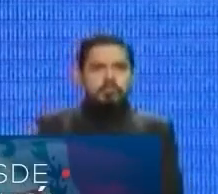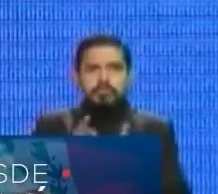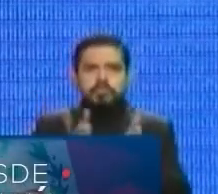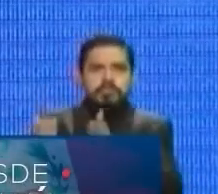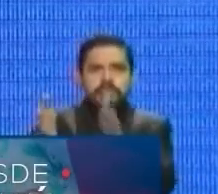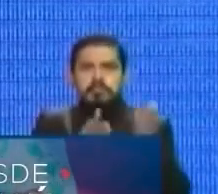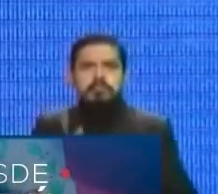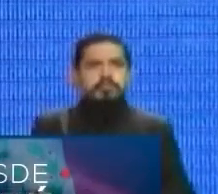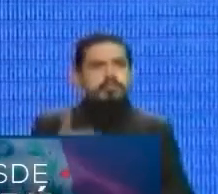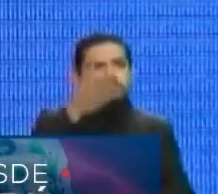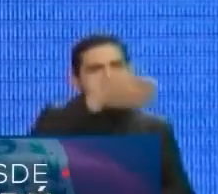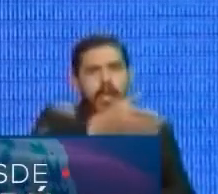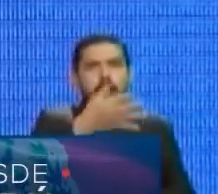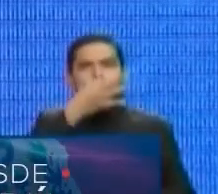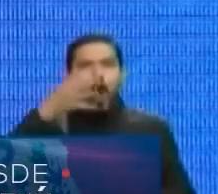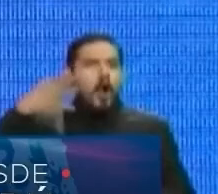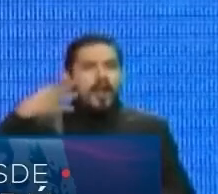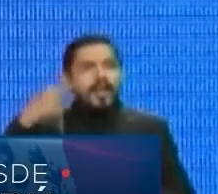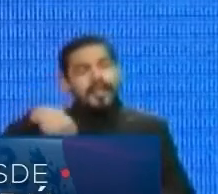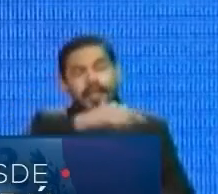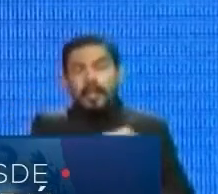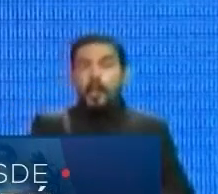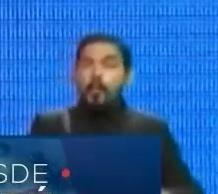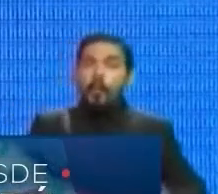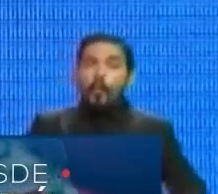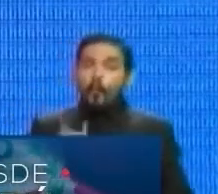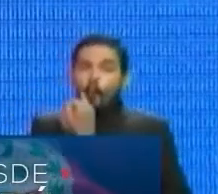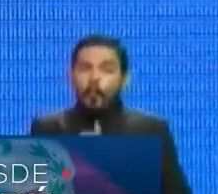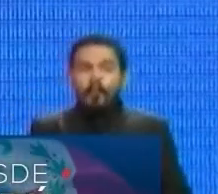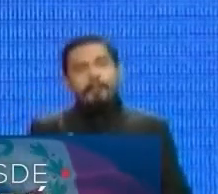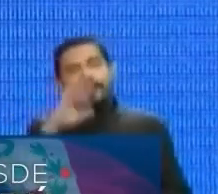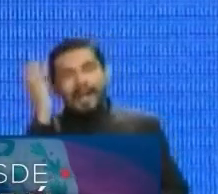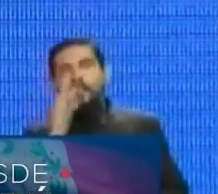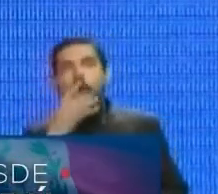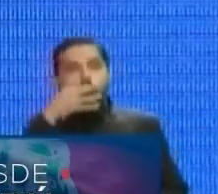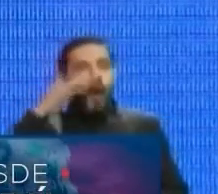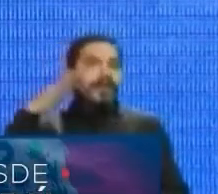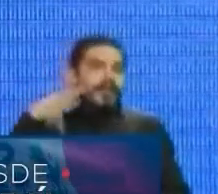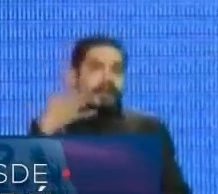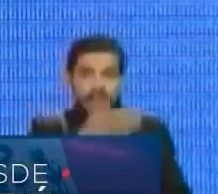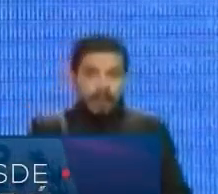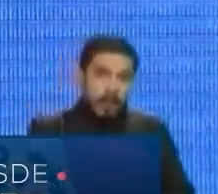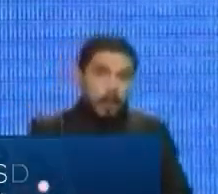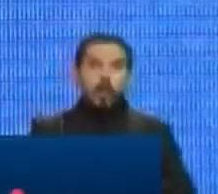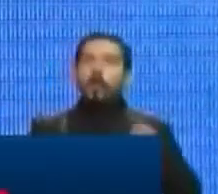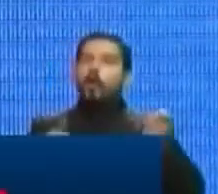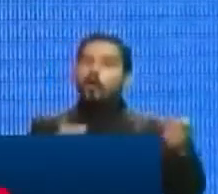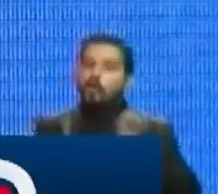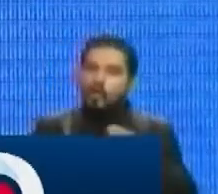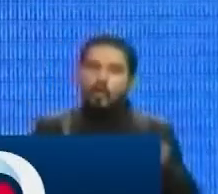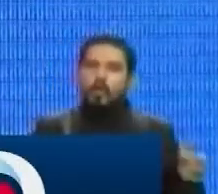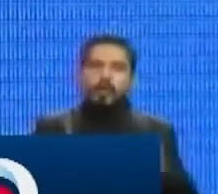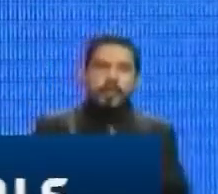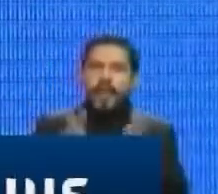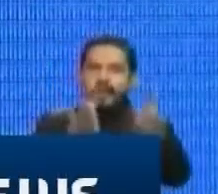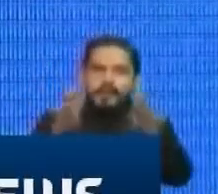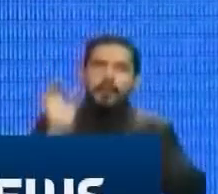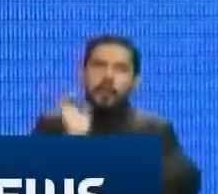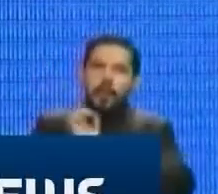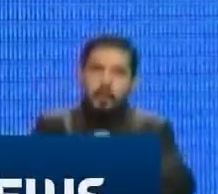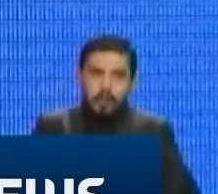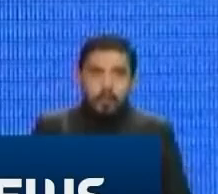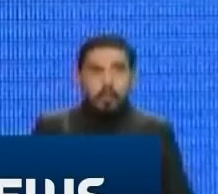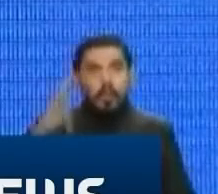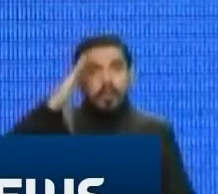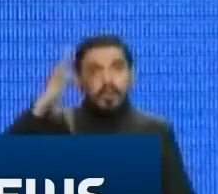llegar al oriente, donde la tasa de nutrición infantil es la más tenaz, la más nefasta. Tenemos que retomar control de todas las rutas del país. Vamos a potenciar a la